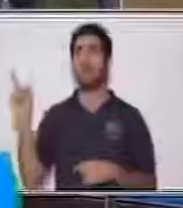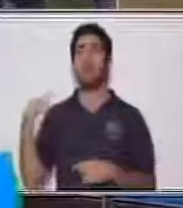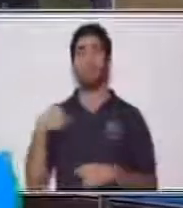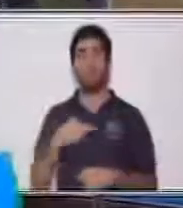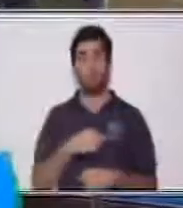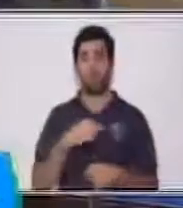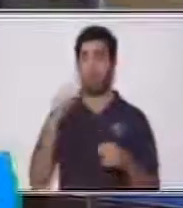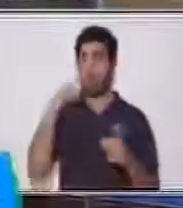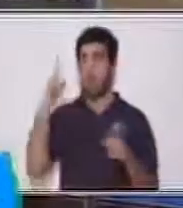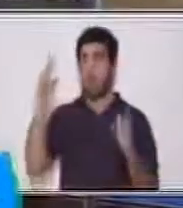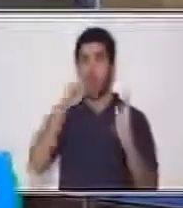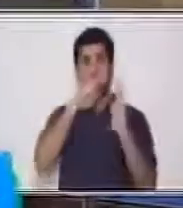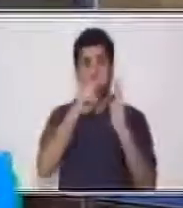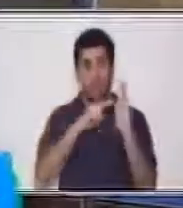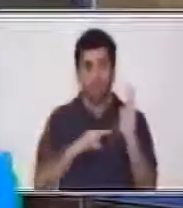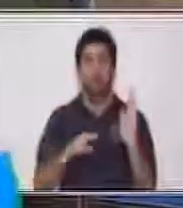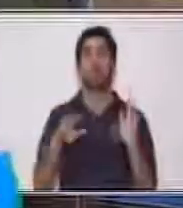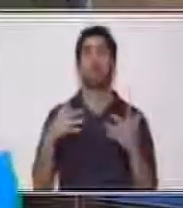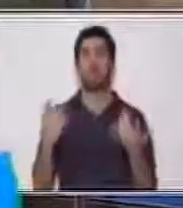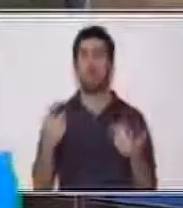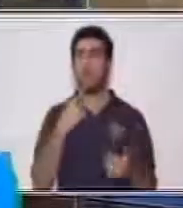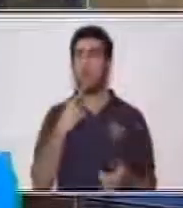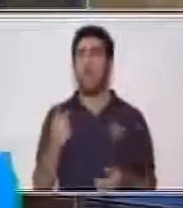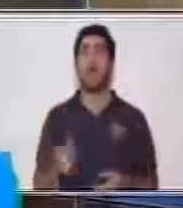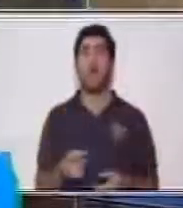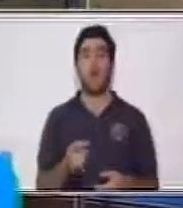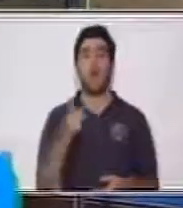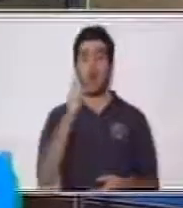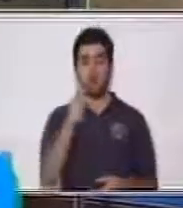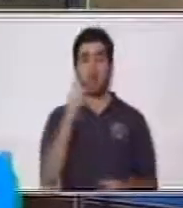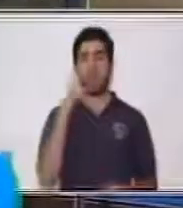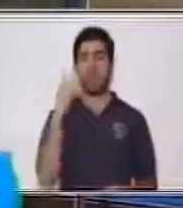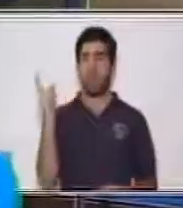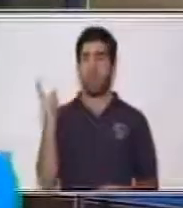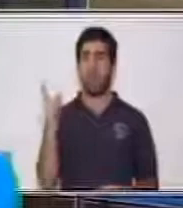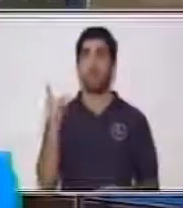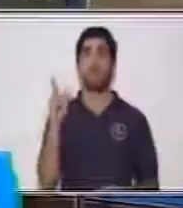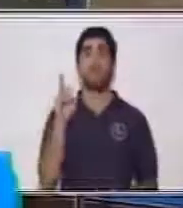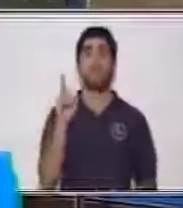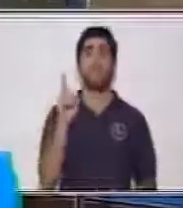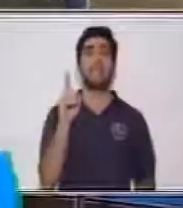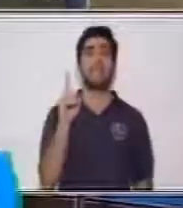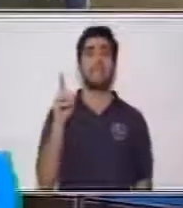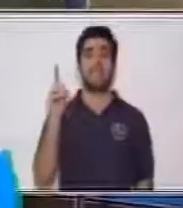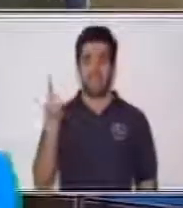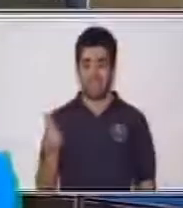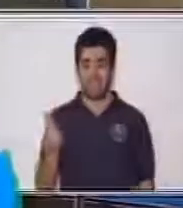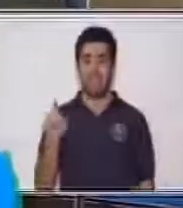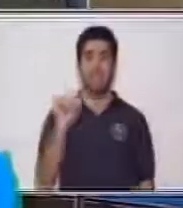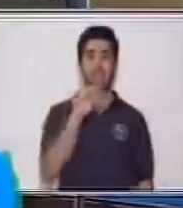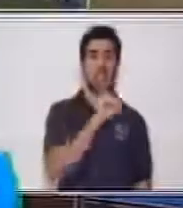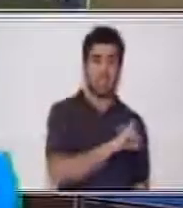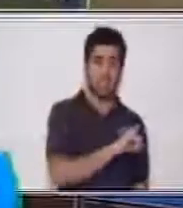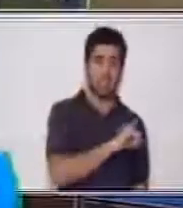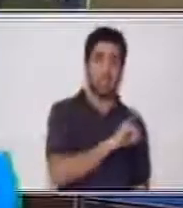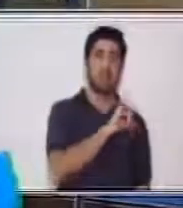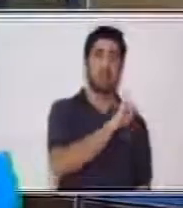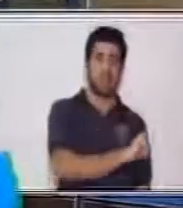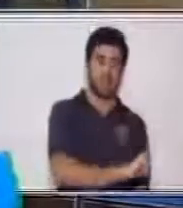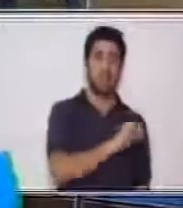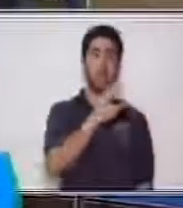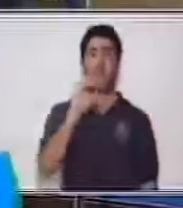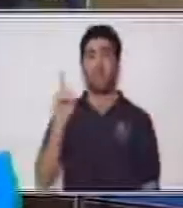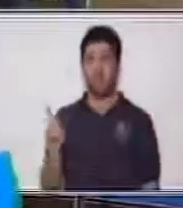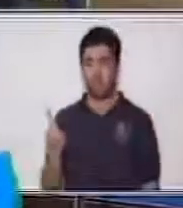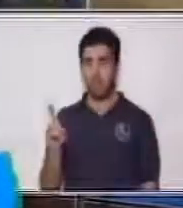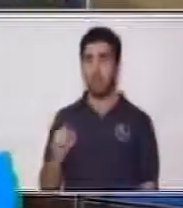hacemos bidireccional. ¿Y qué quiere decir eso? Que lo hacemos de derecha a izquierda y de izquierda a